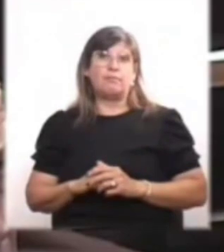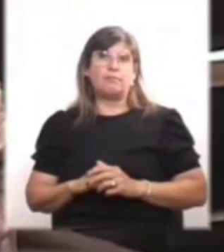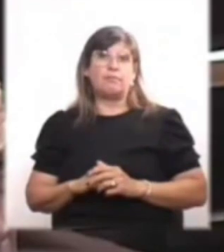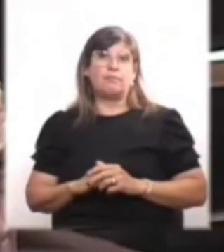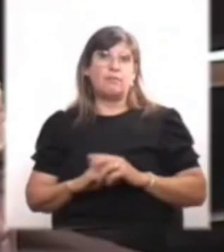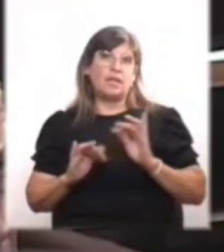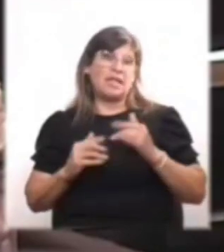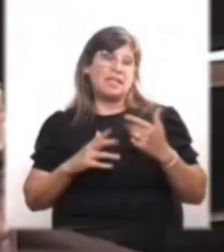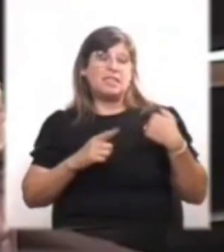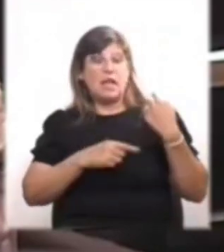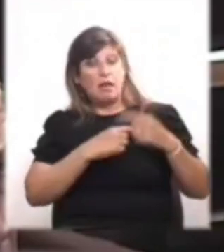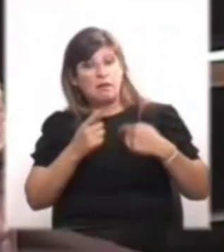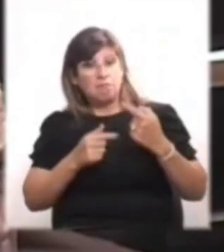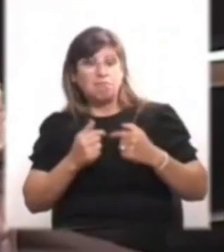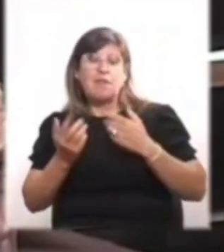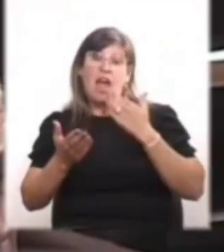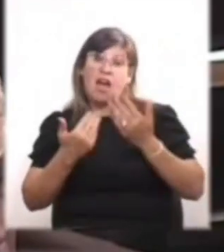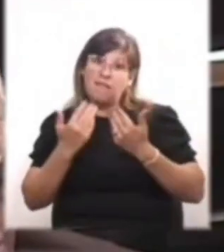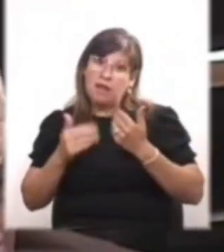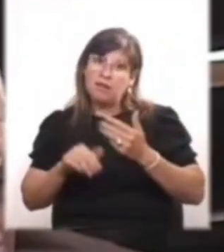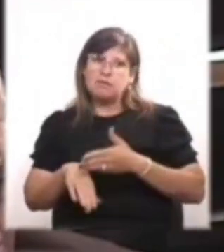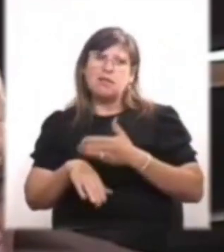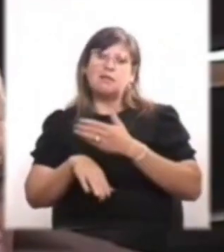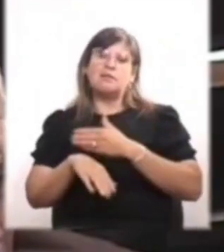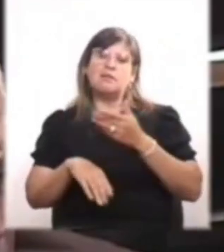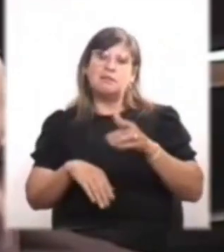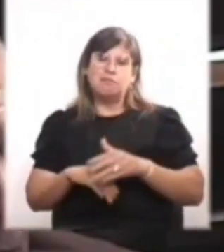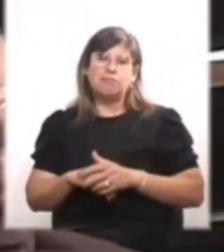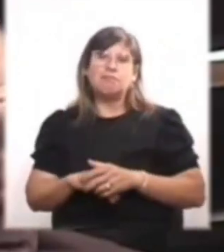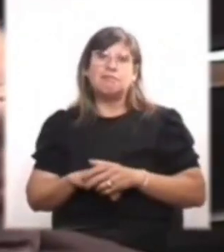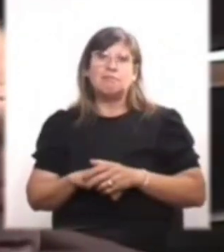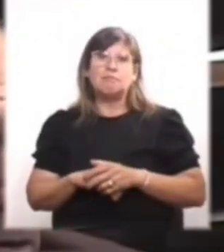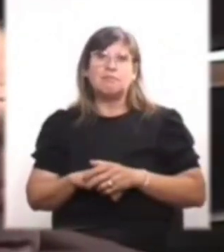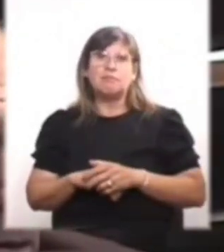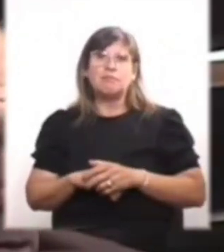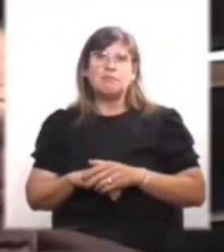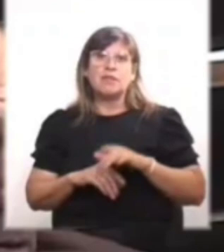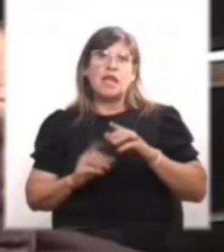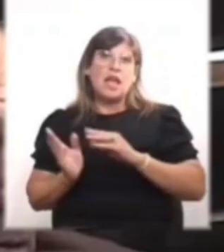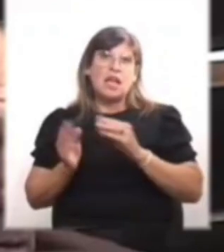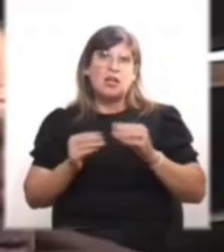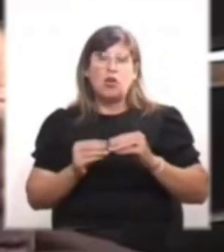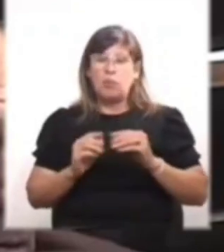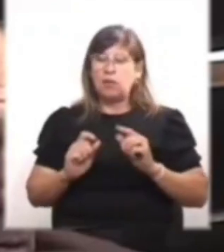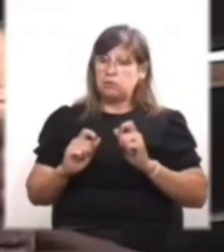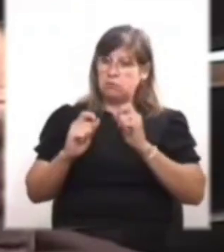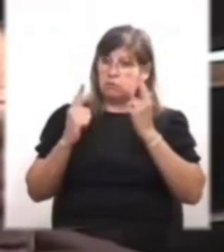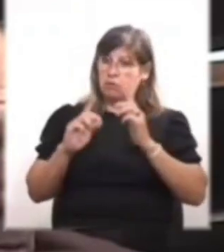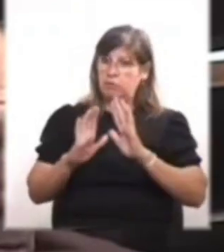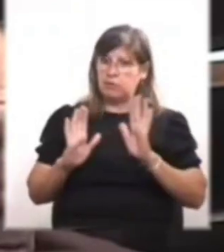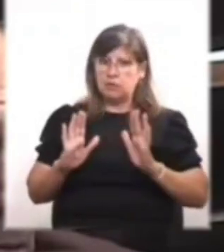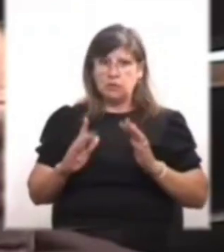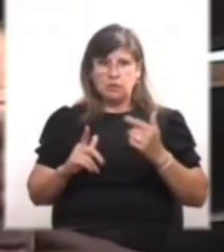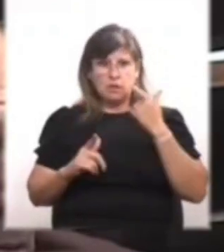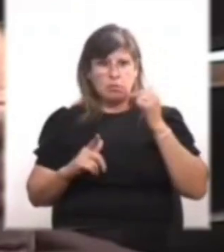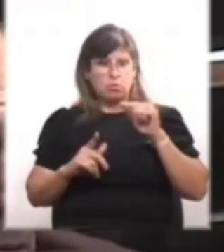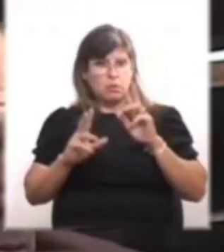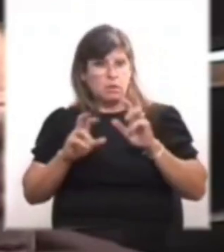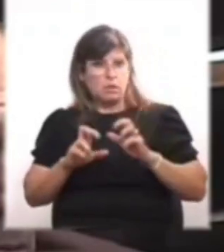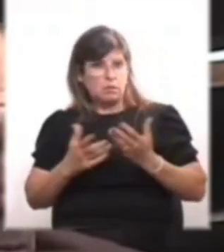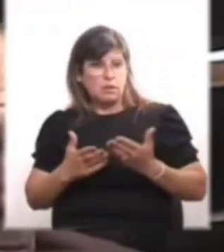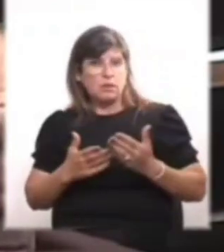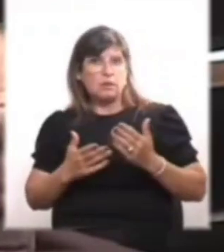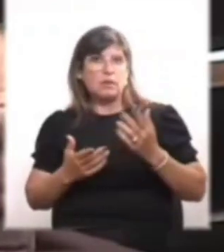que ya lo veníamos hablando desde antes, y los compañeros estaban un poco sorprendidos por la dilación del tema,